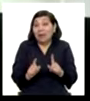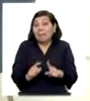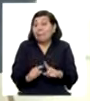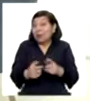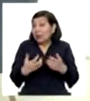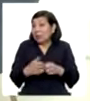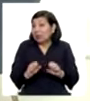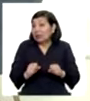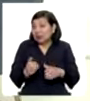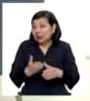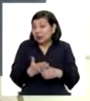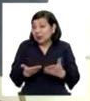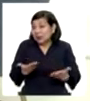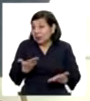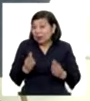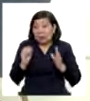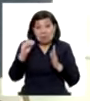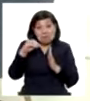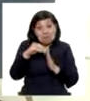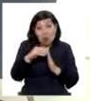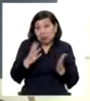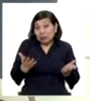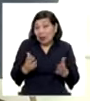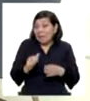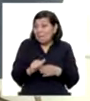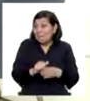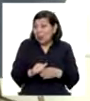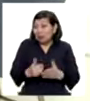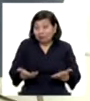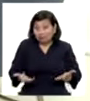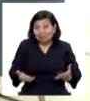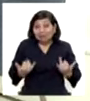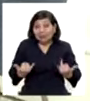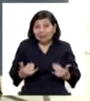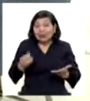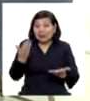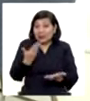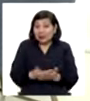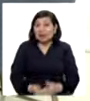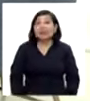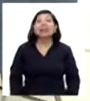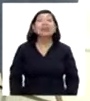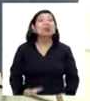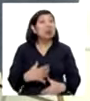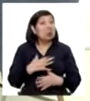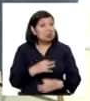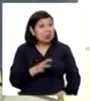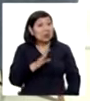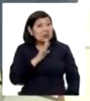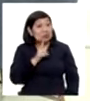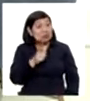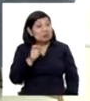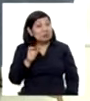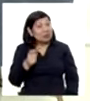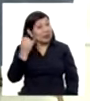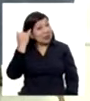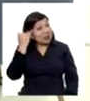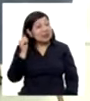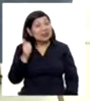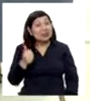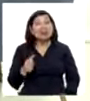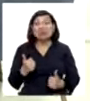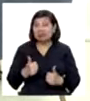empresa que participó finalmente y puso, ¿no?, en práctica justamente este planteamiento. Interesante lo que sea después a propósito de